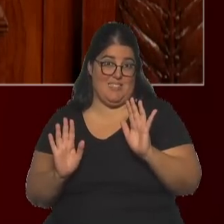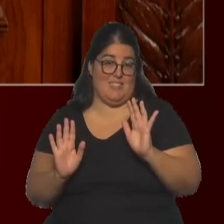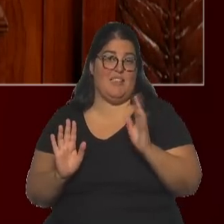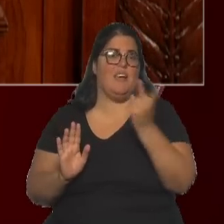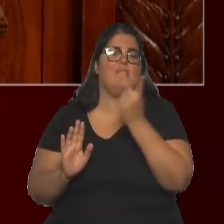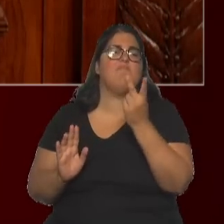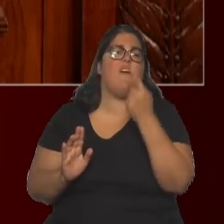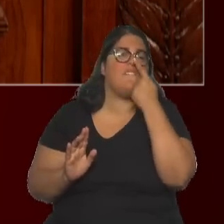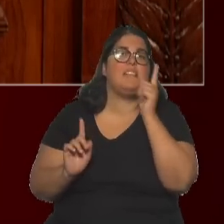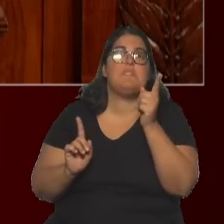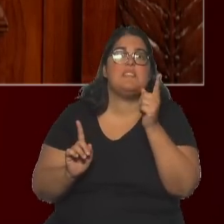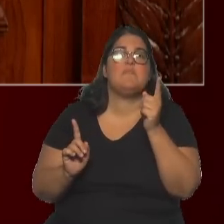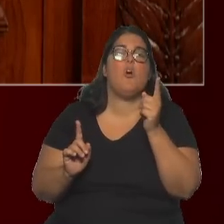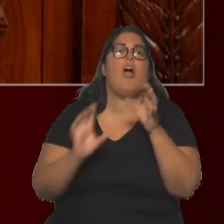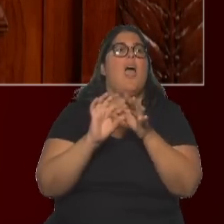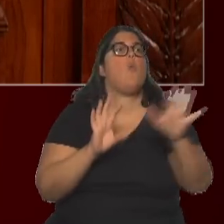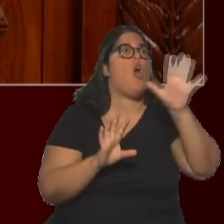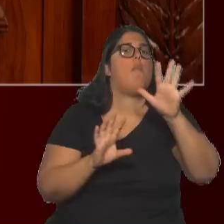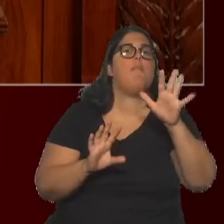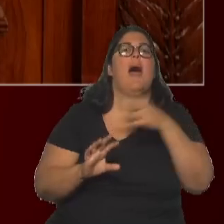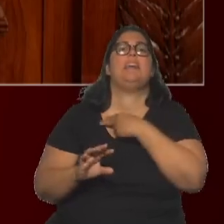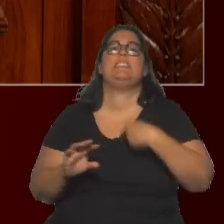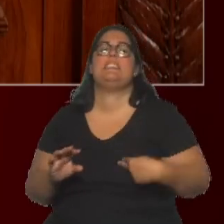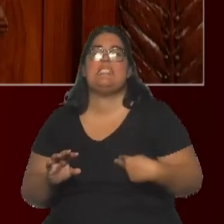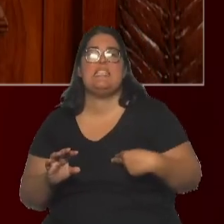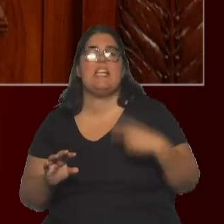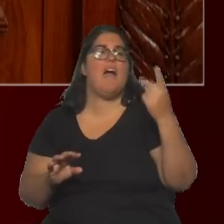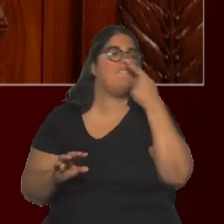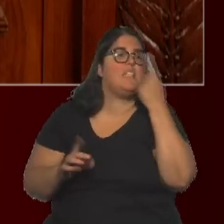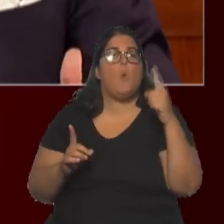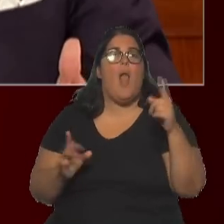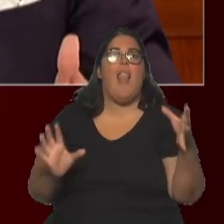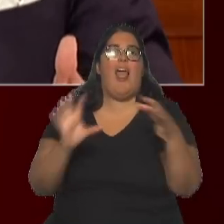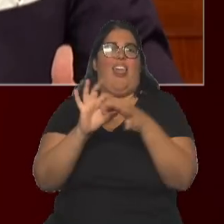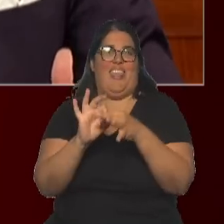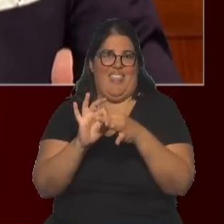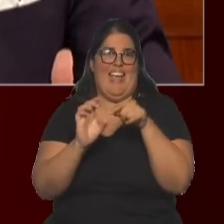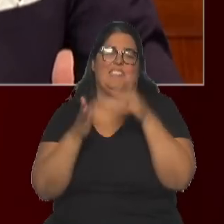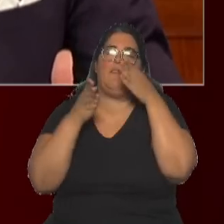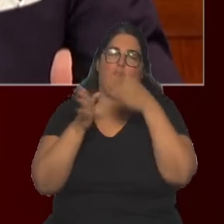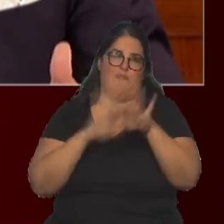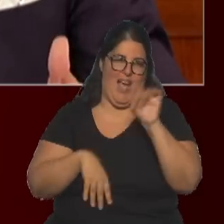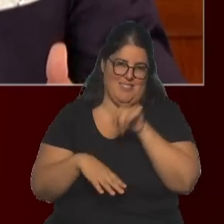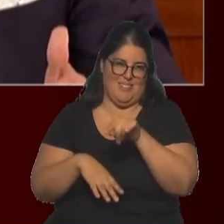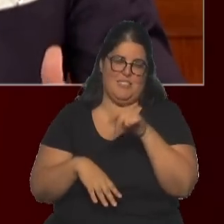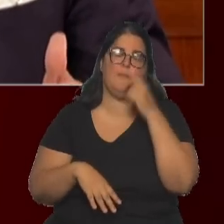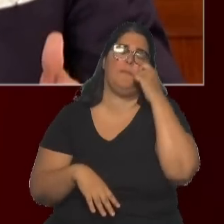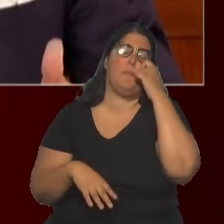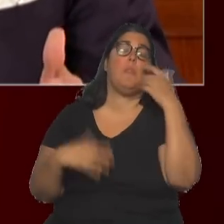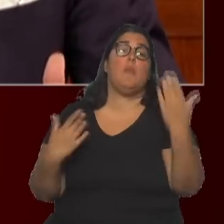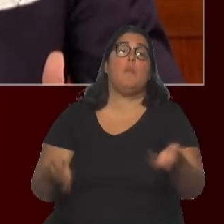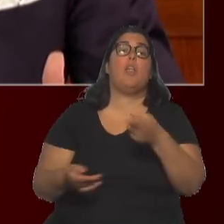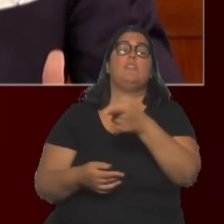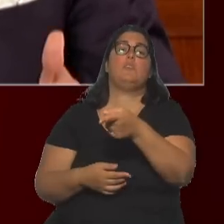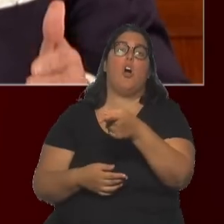que unen a la Unión Europea y a la República Popular China. Por eso incluso en lo que fue uno